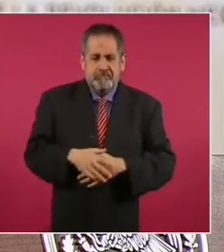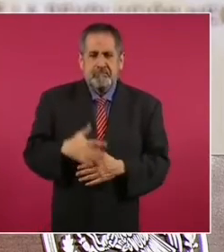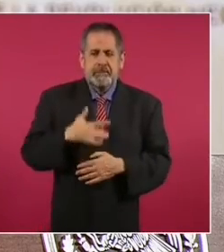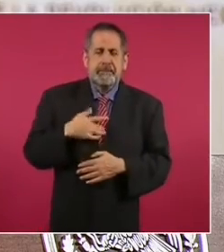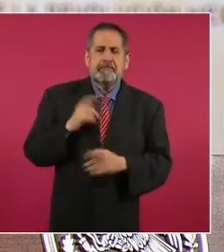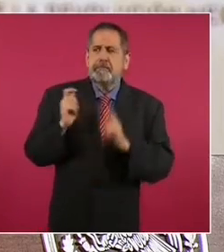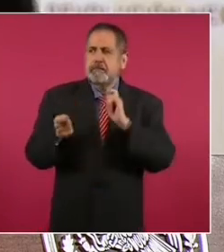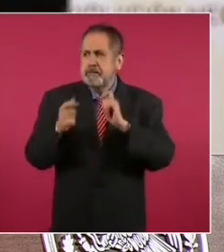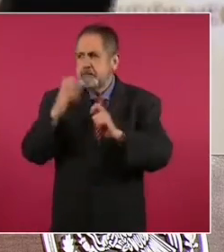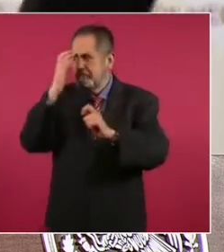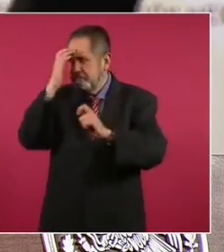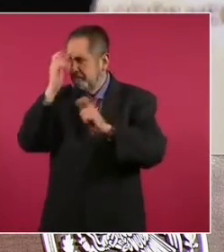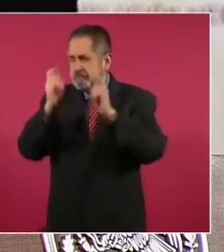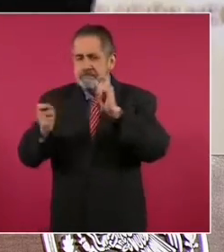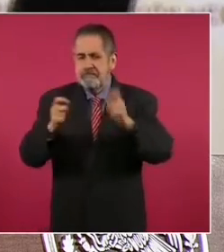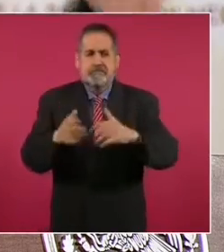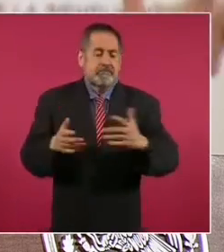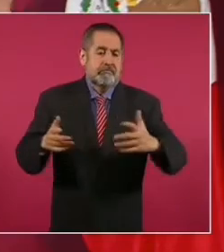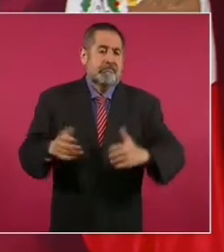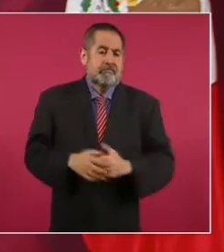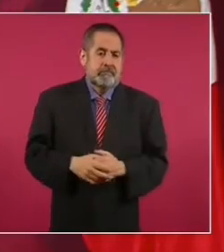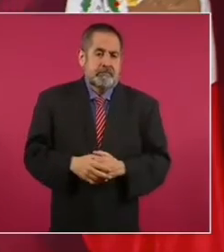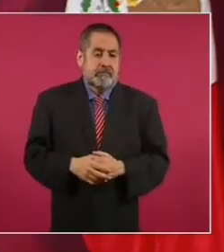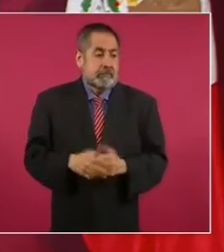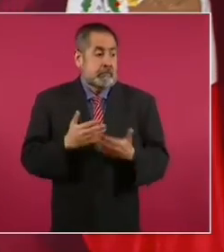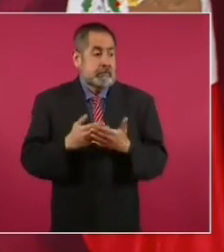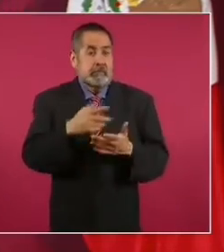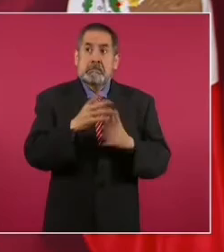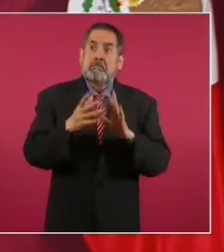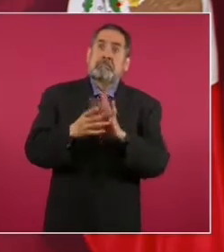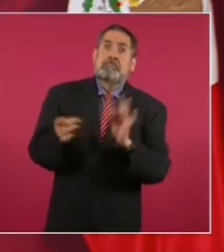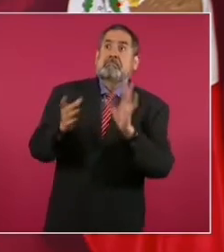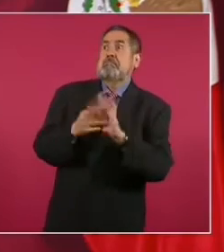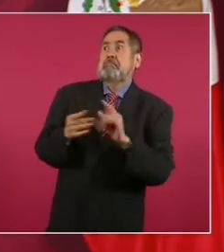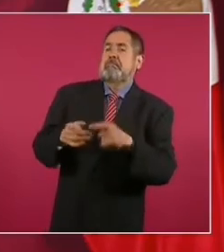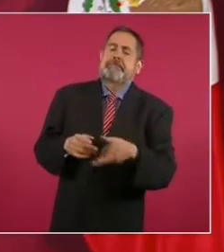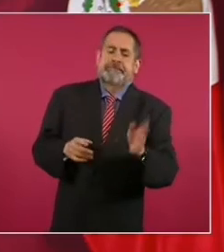muy consciente y ahora es el esplendor.